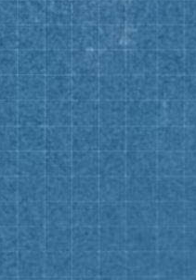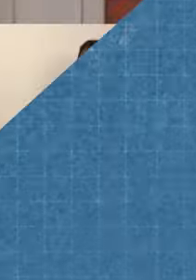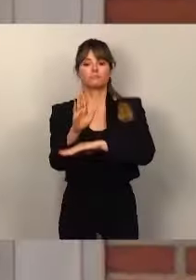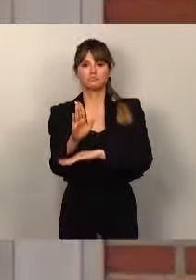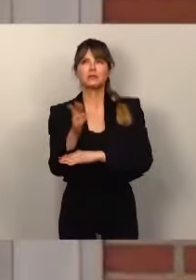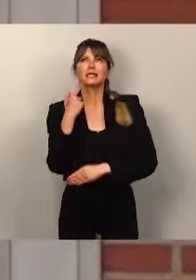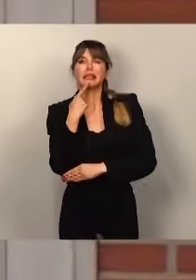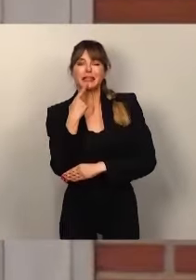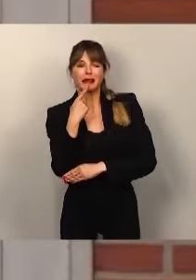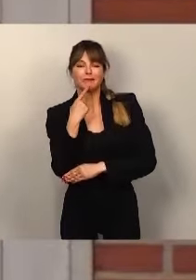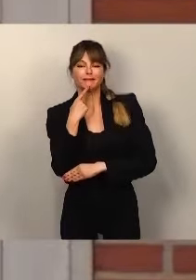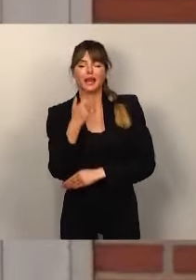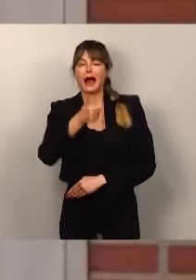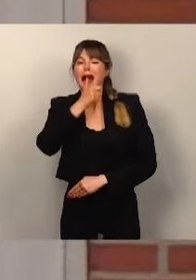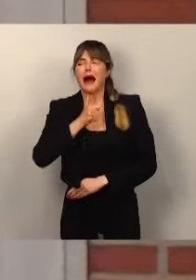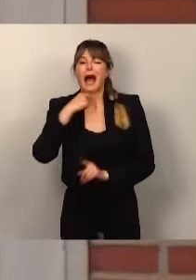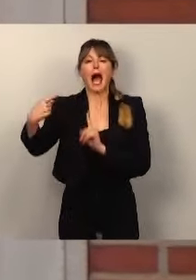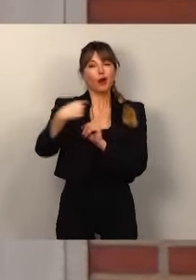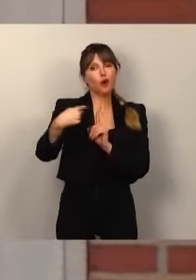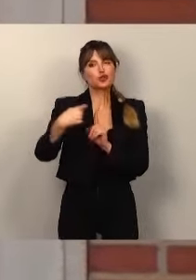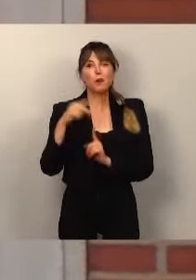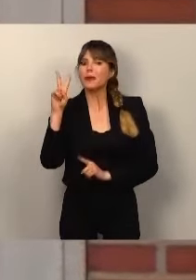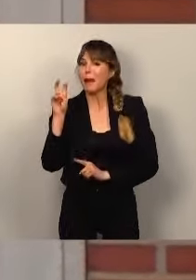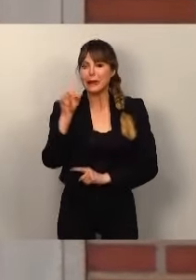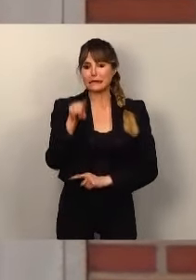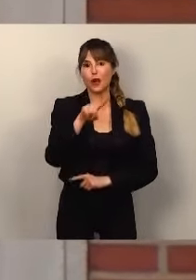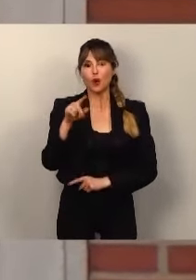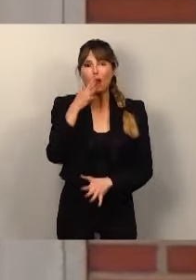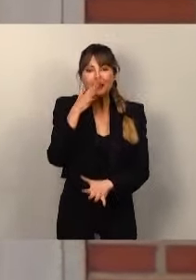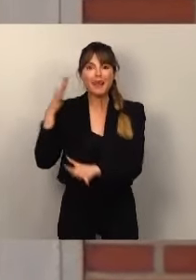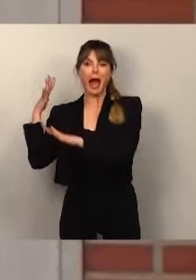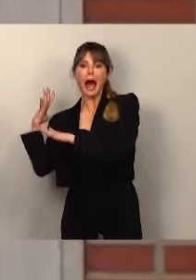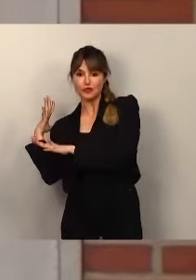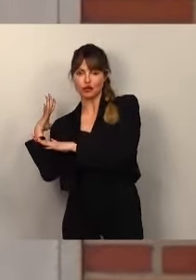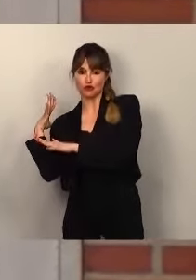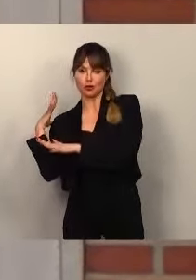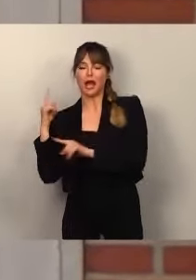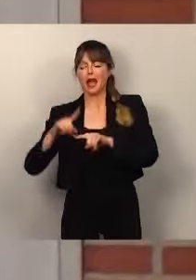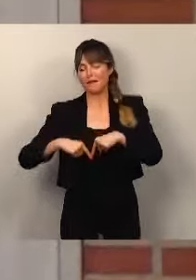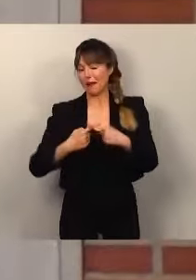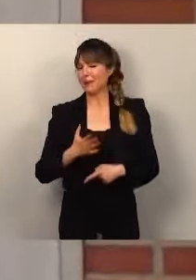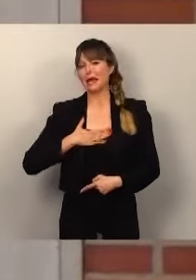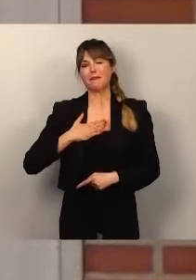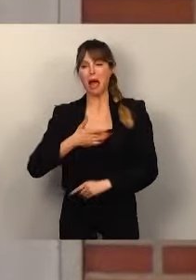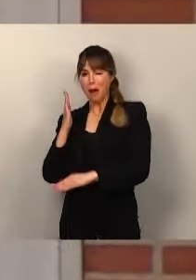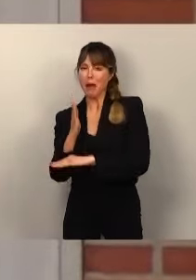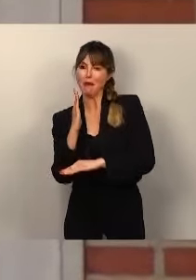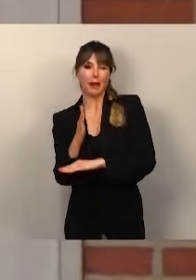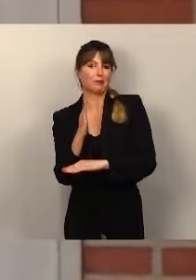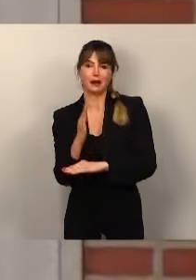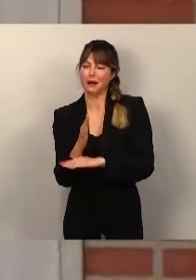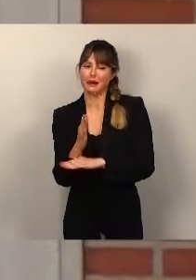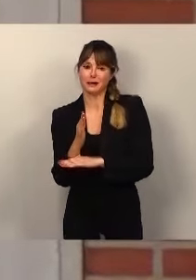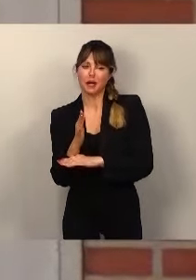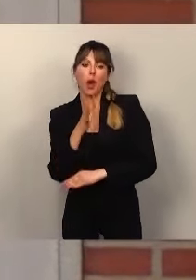merecía la pena soportar el acoso que desde hace 10 años sufre mi familia a cambio de presidir. El presidente del